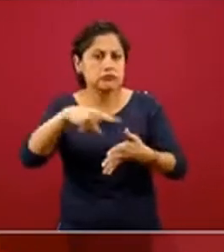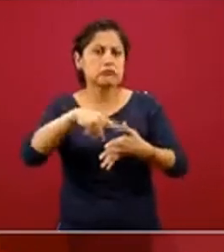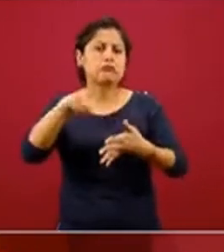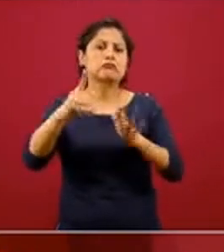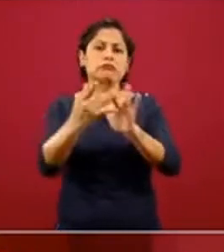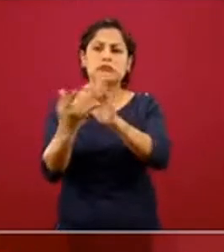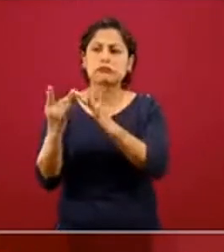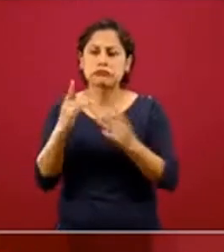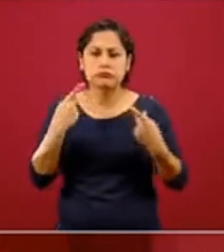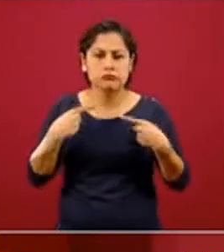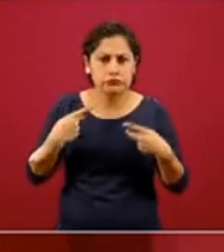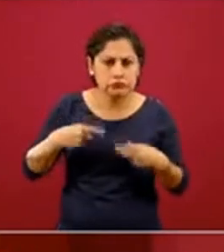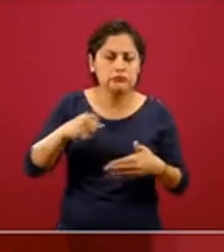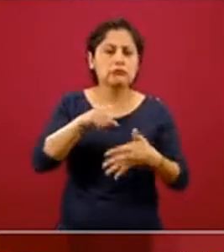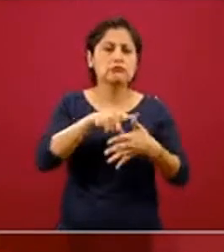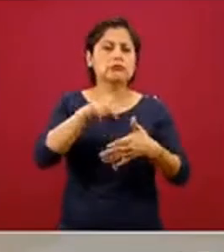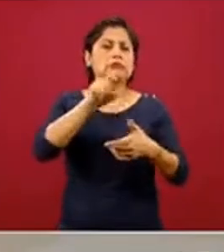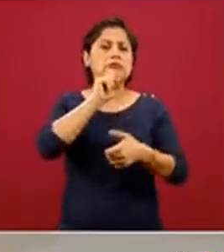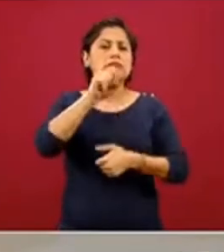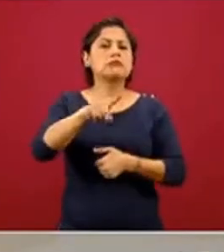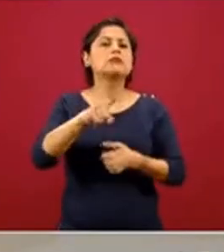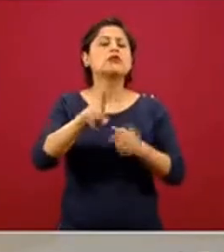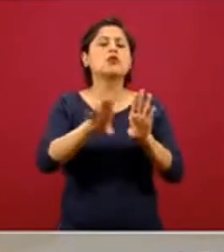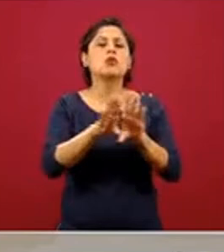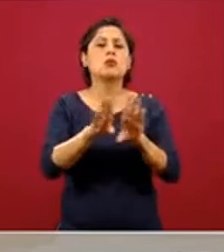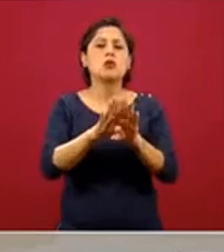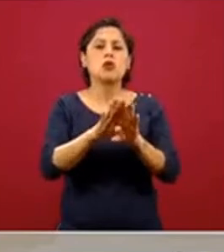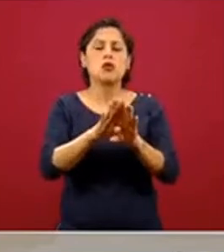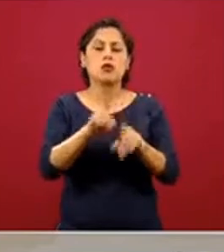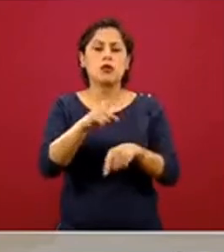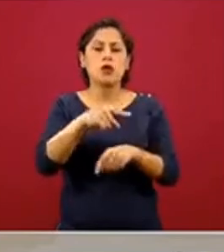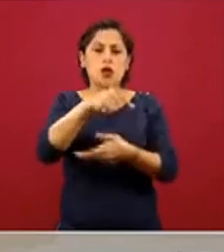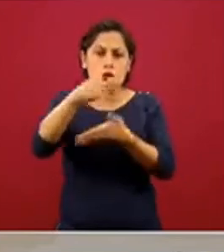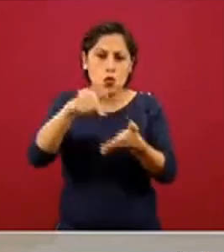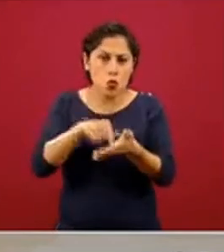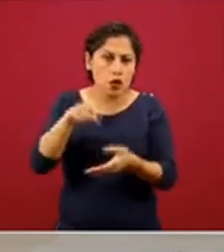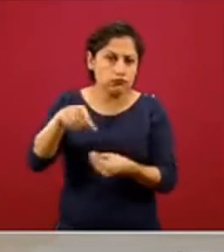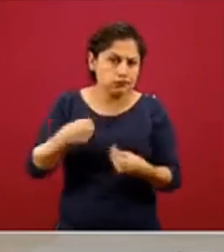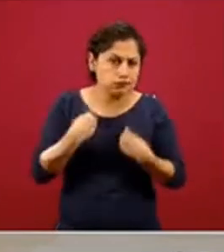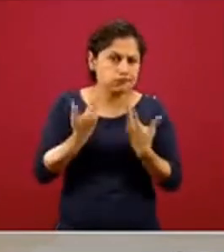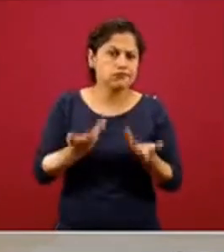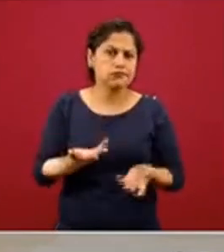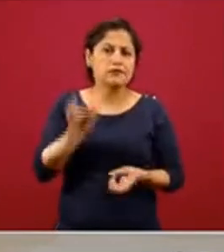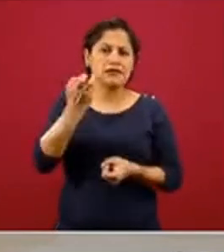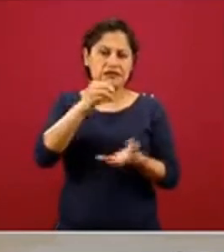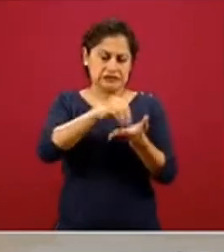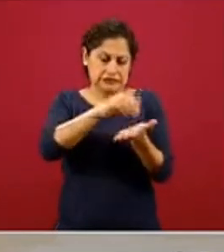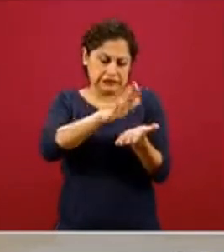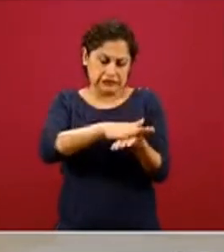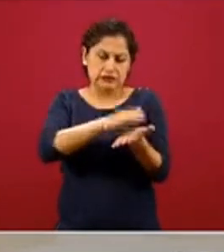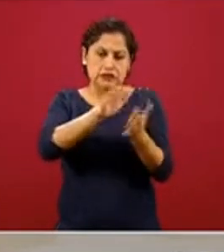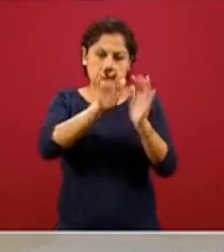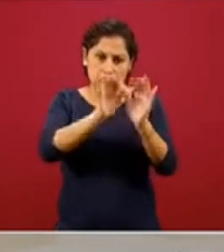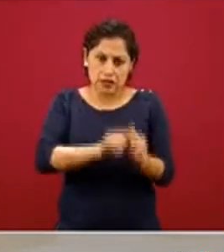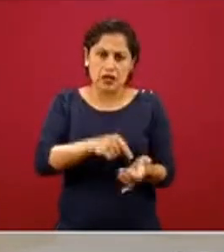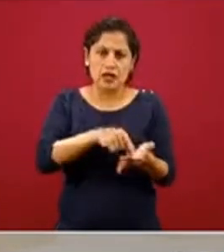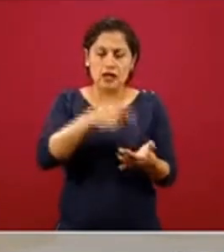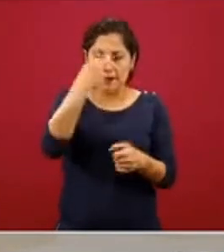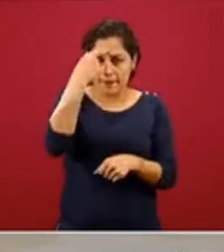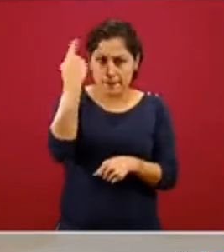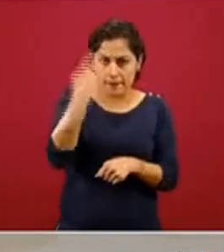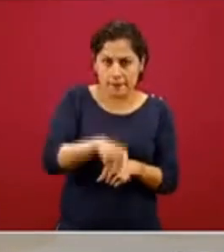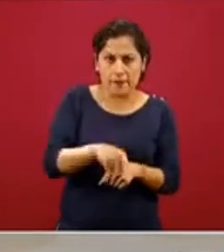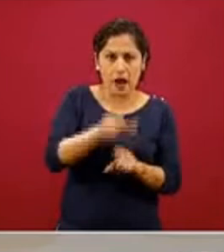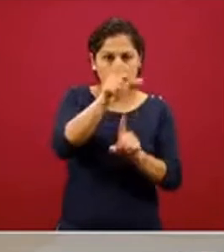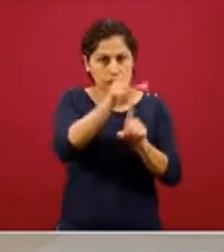contactos, el lugar donde se encuentra la persona, y tiene en menor cantidad un enfoque, digamos, al proceso de atención médica